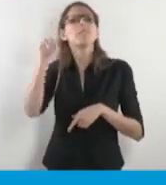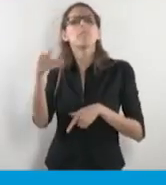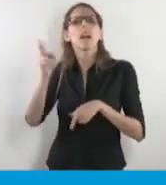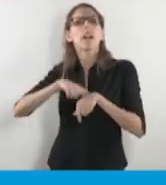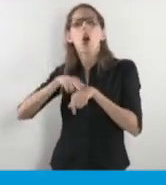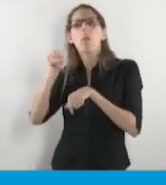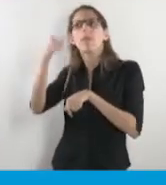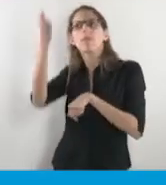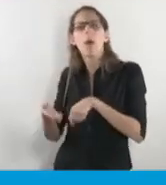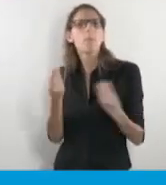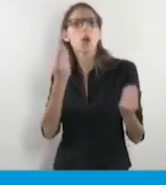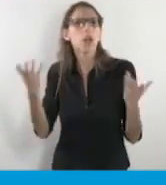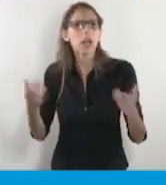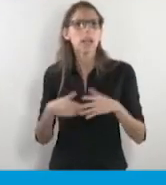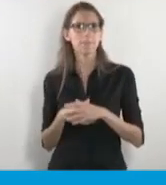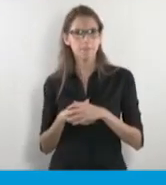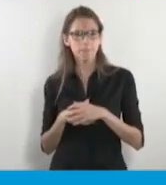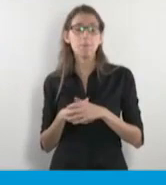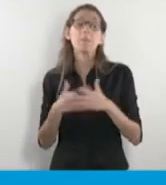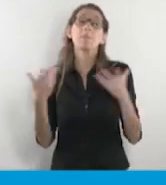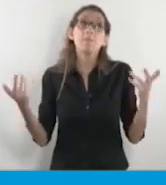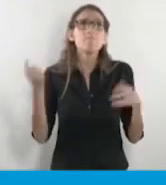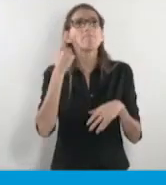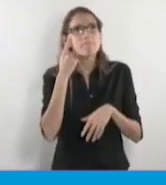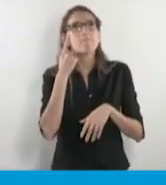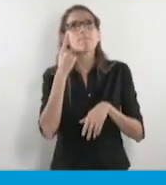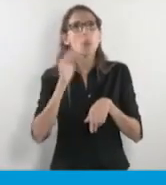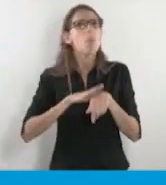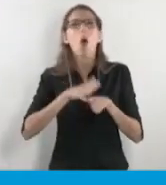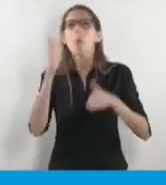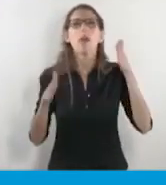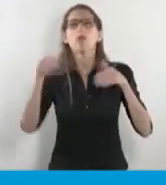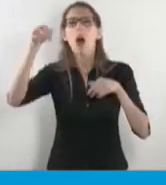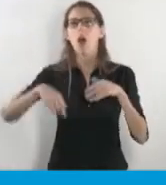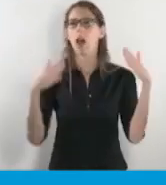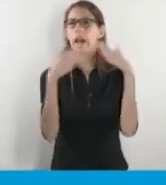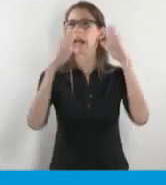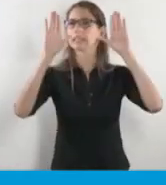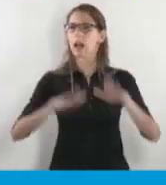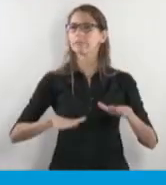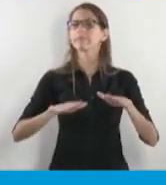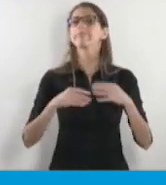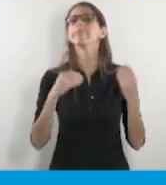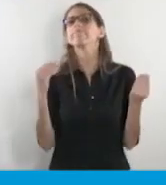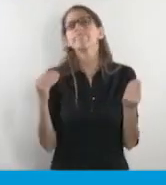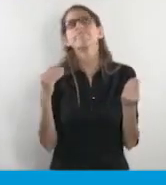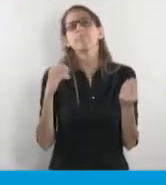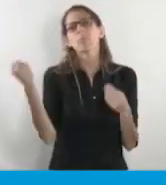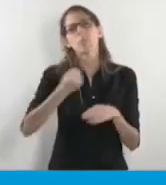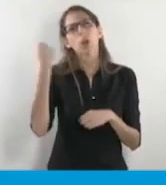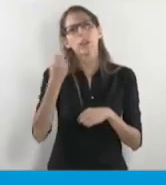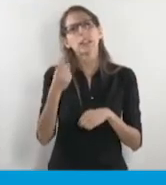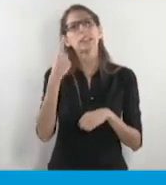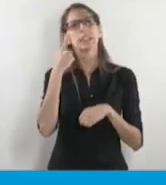la verdad que en estos tiempos de cuarentena nada me parece